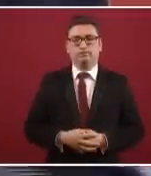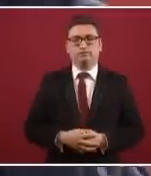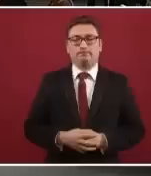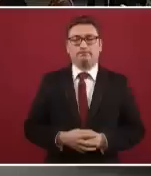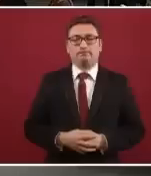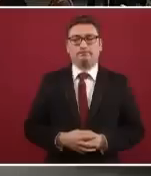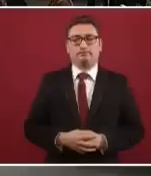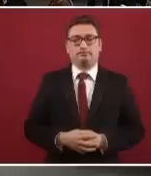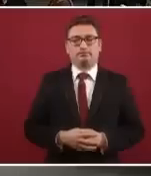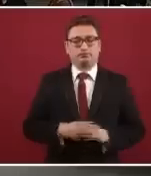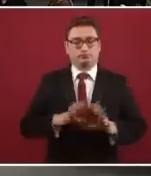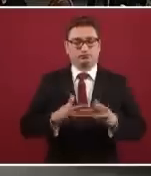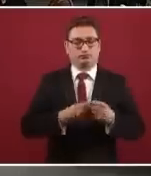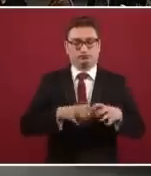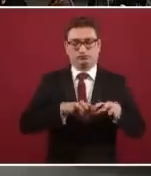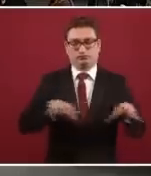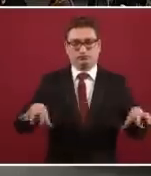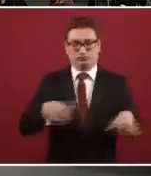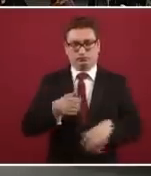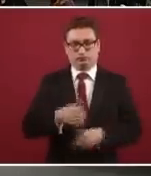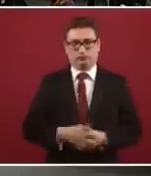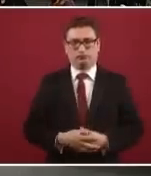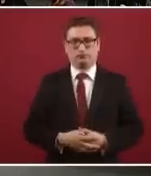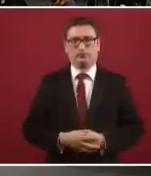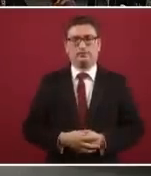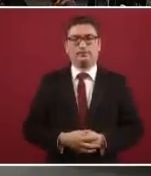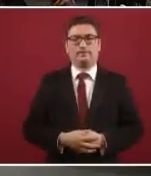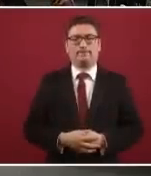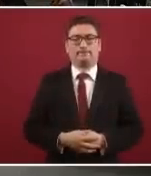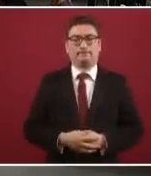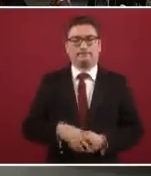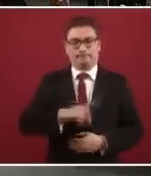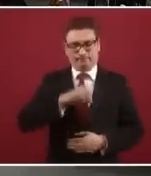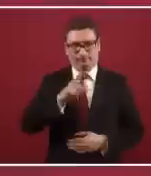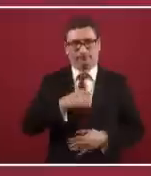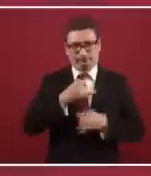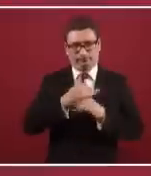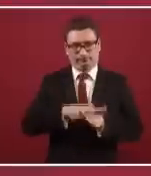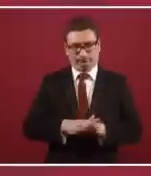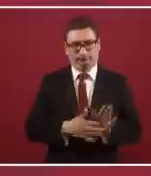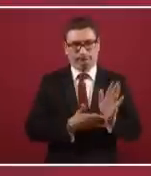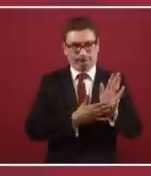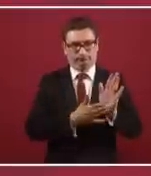en el conjunto. Les voy a traer el informe